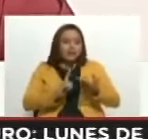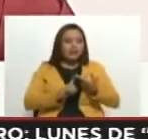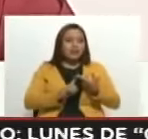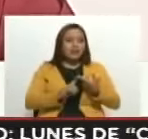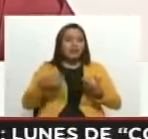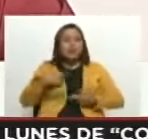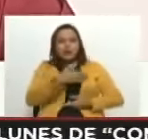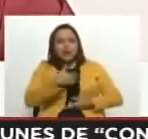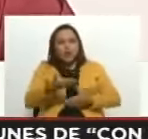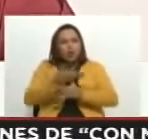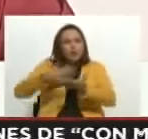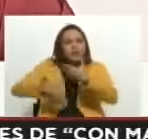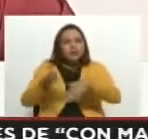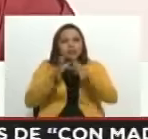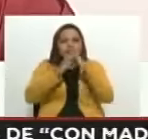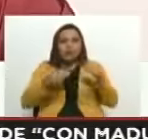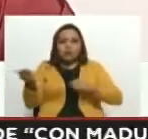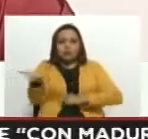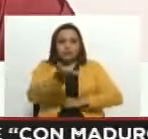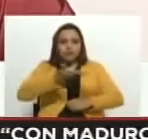quiero compartir con todos y todas.